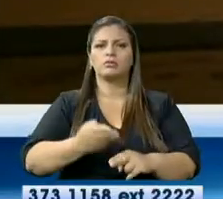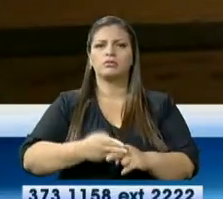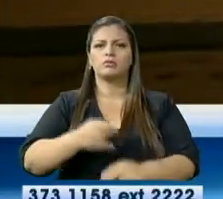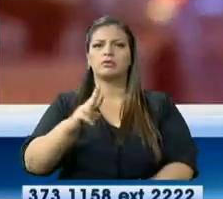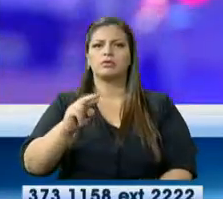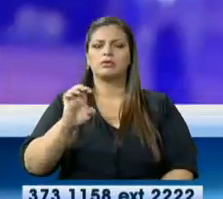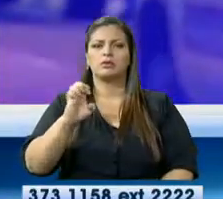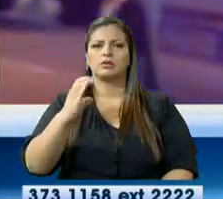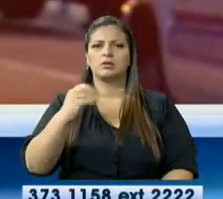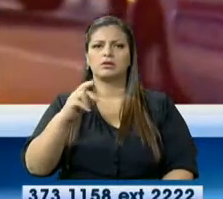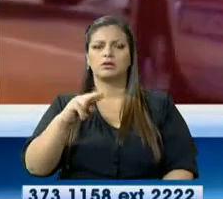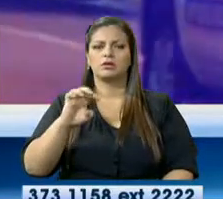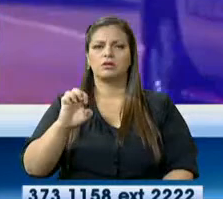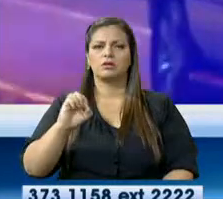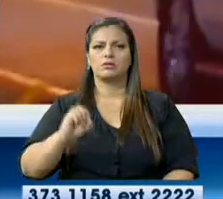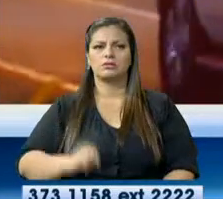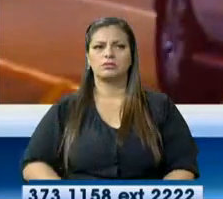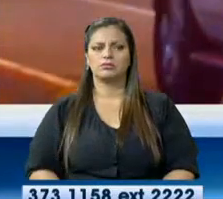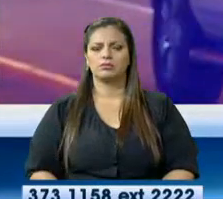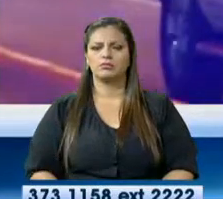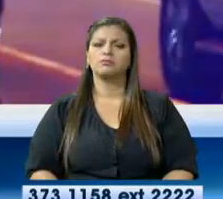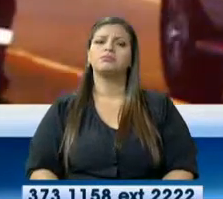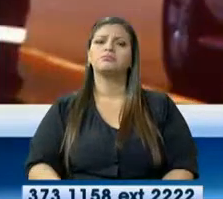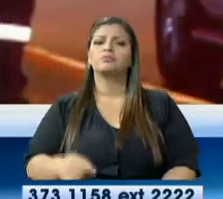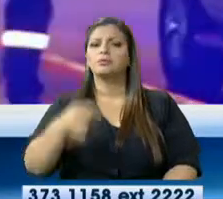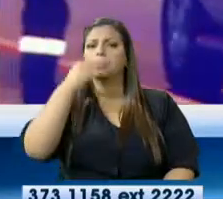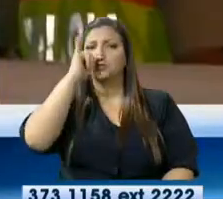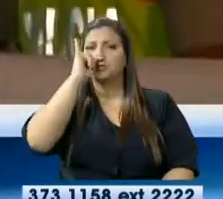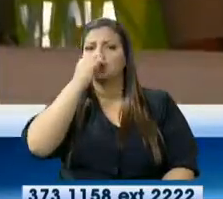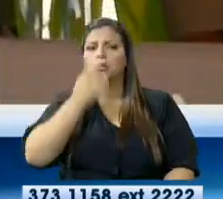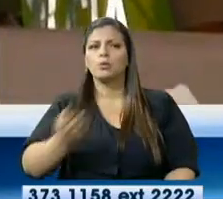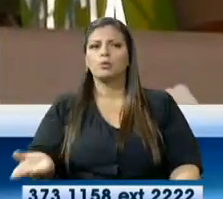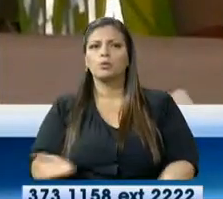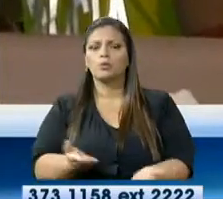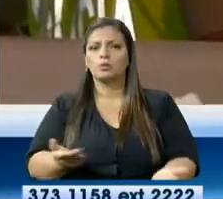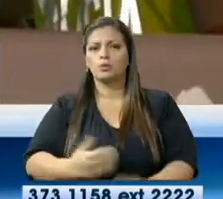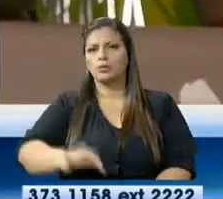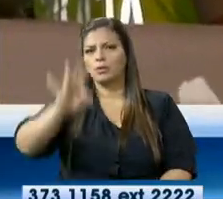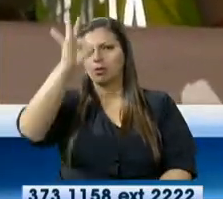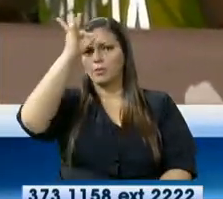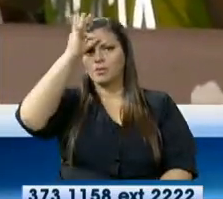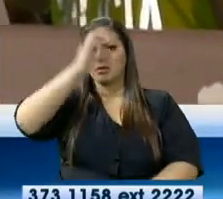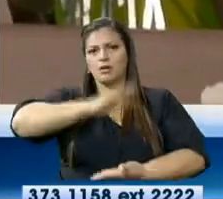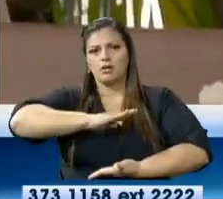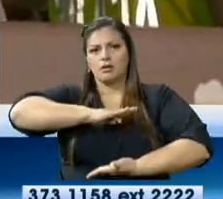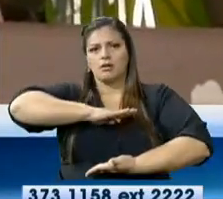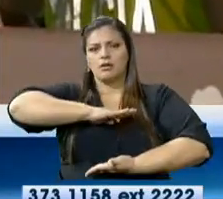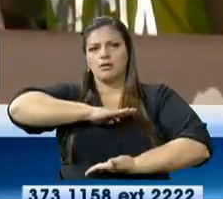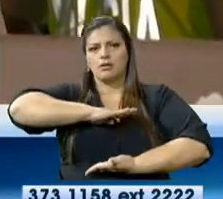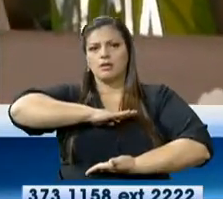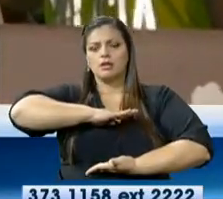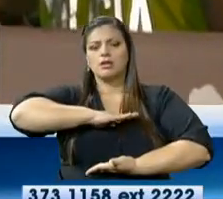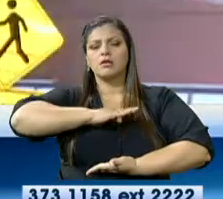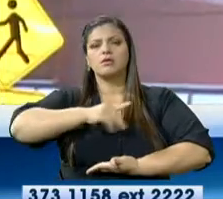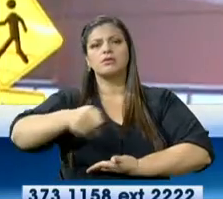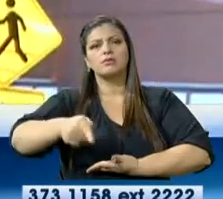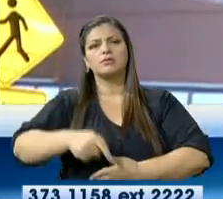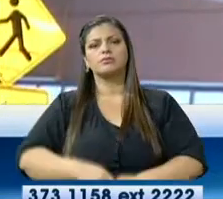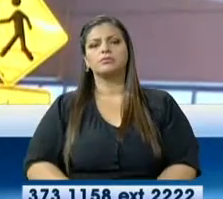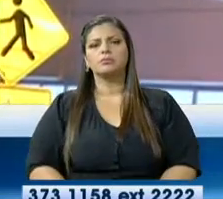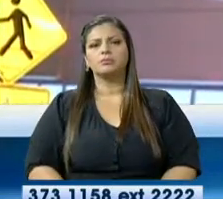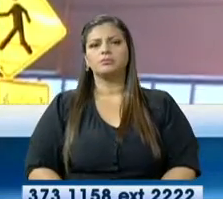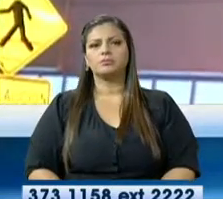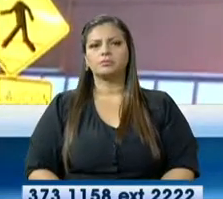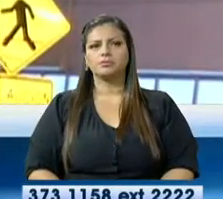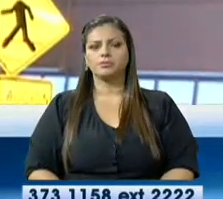Durán. El pequeño permanece en el área de cirugía menor del Hospital del Niño Francisco y Casa, Bustamante.